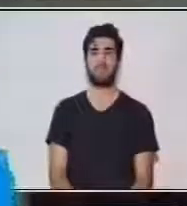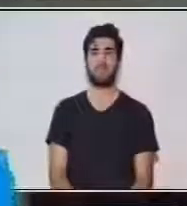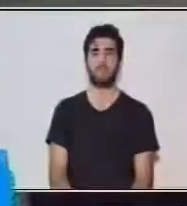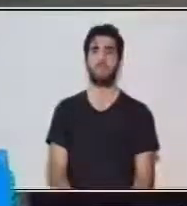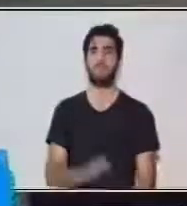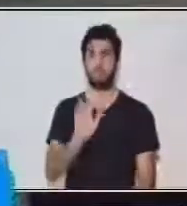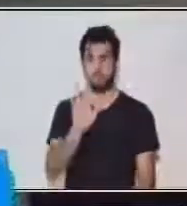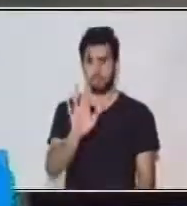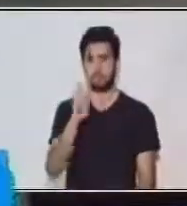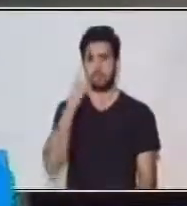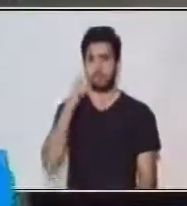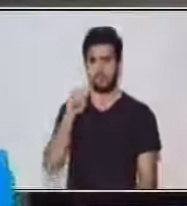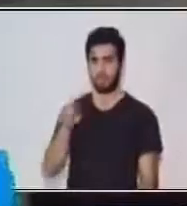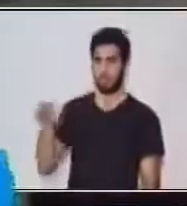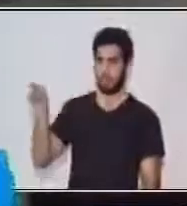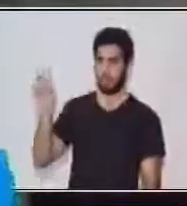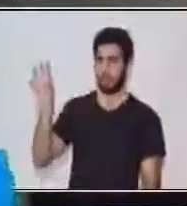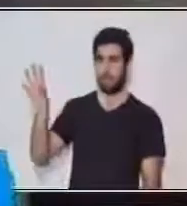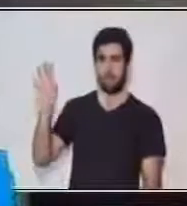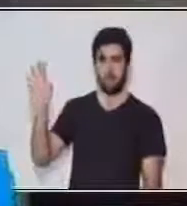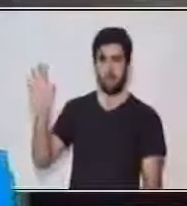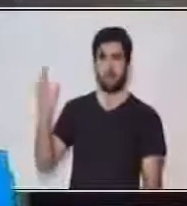Vamos a dejar